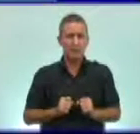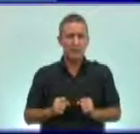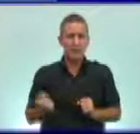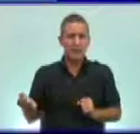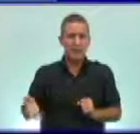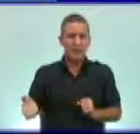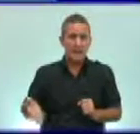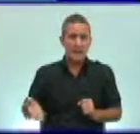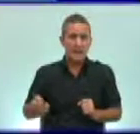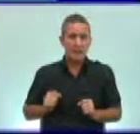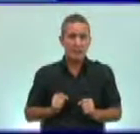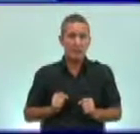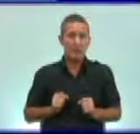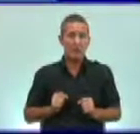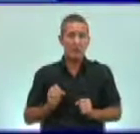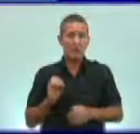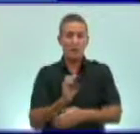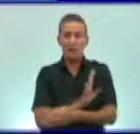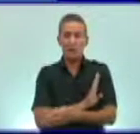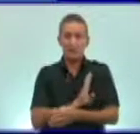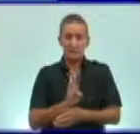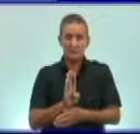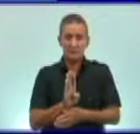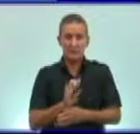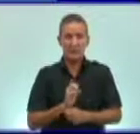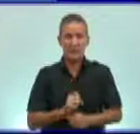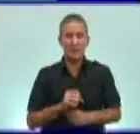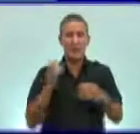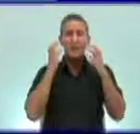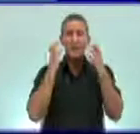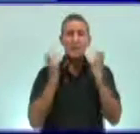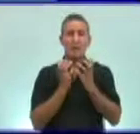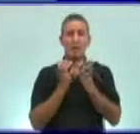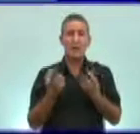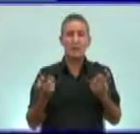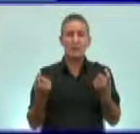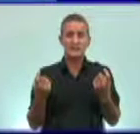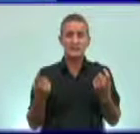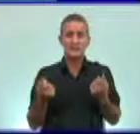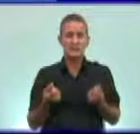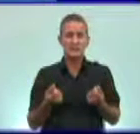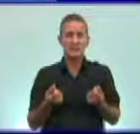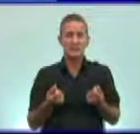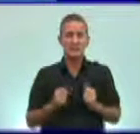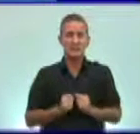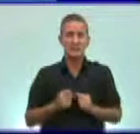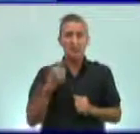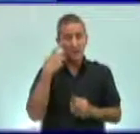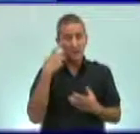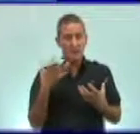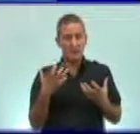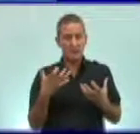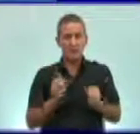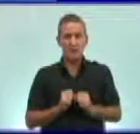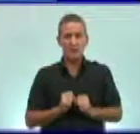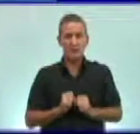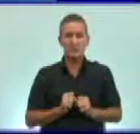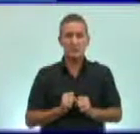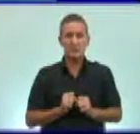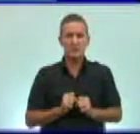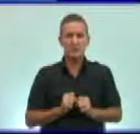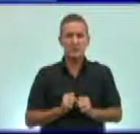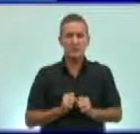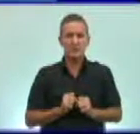obra solicitada. Marx necesitaba dinero y la importancia que le daba a aquella obra no era una importancia de